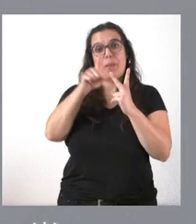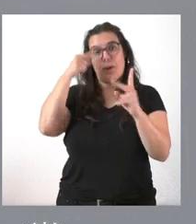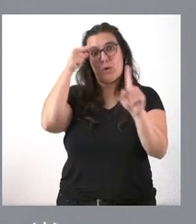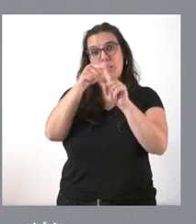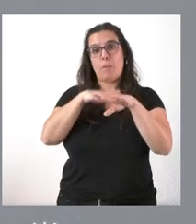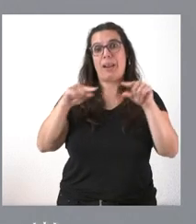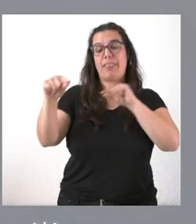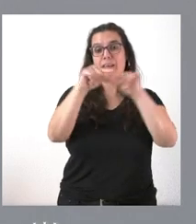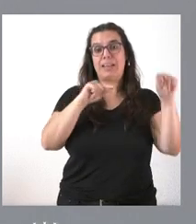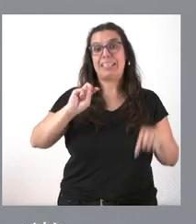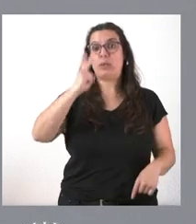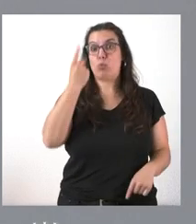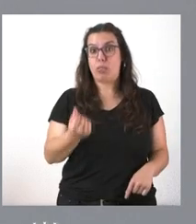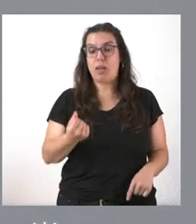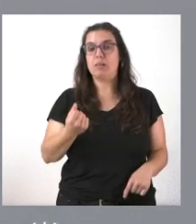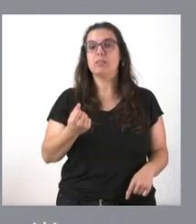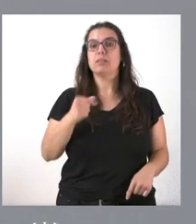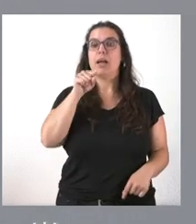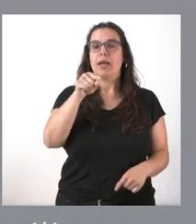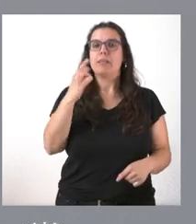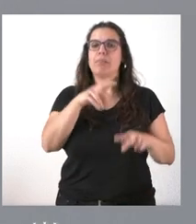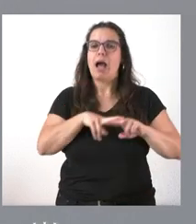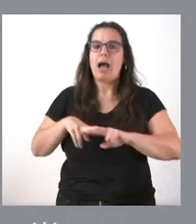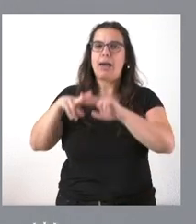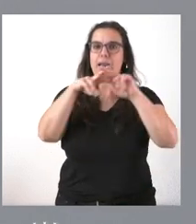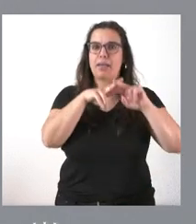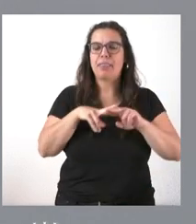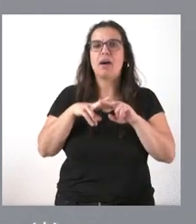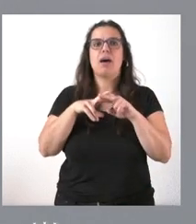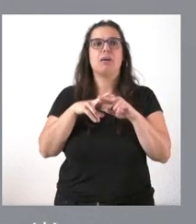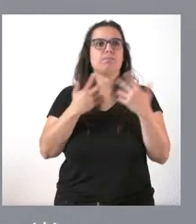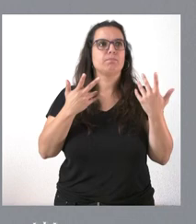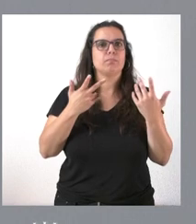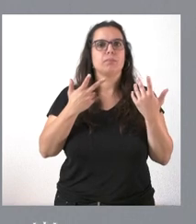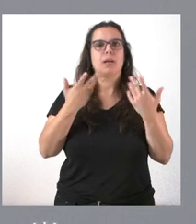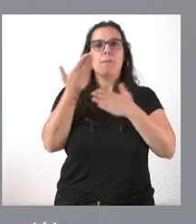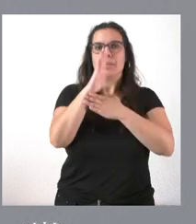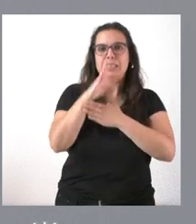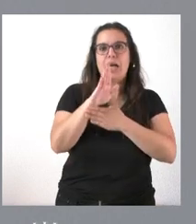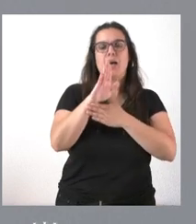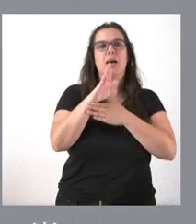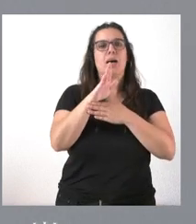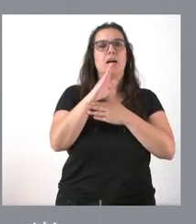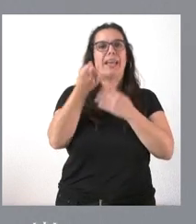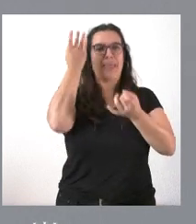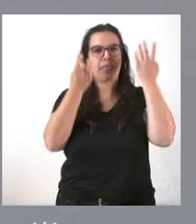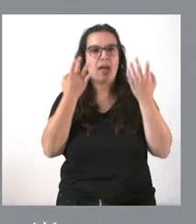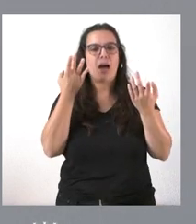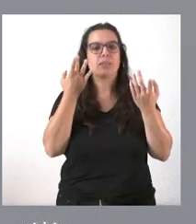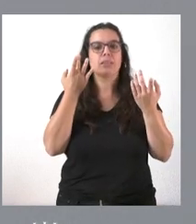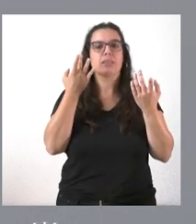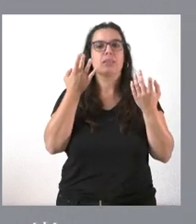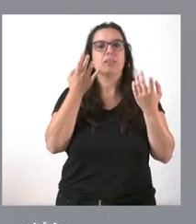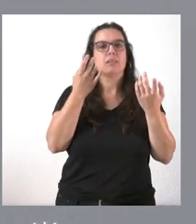lo que respecta al segundo día del debate en donde se analizan algunas mociones presentadas o algunas propuestas de resolución